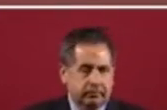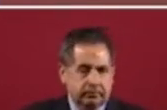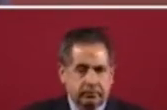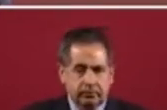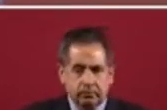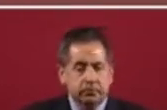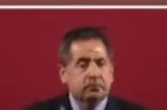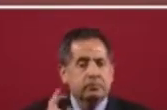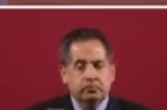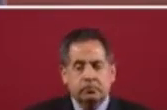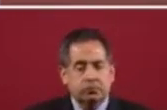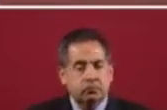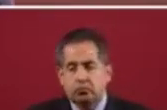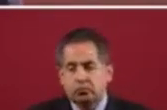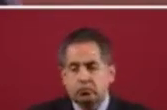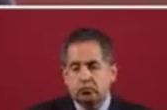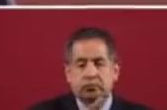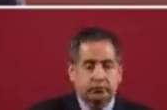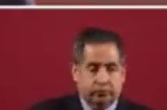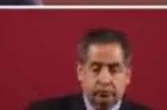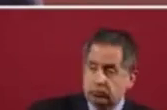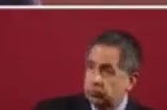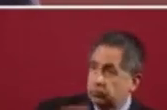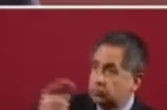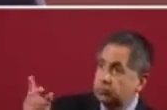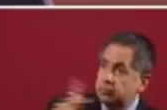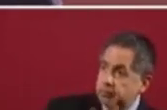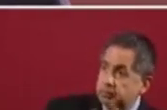quien no va a haber aumento de deuda